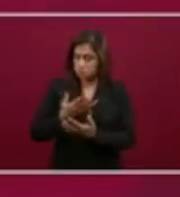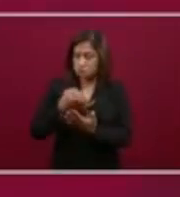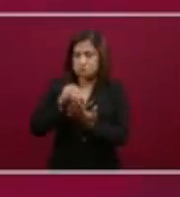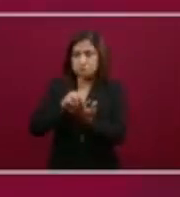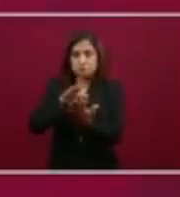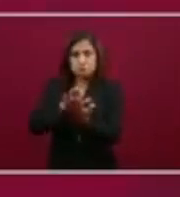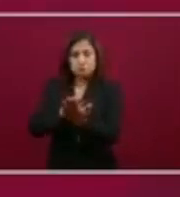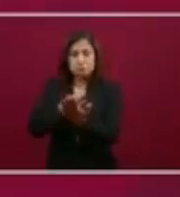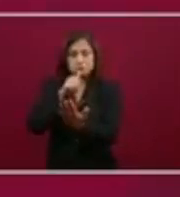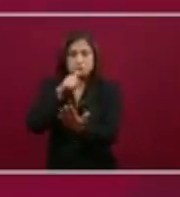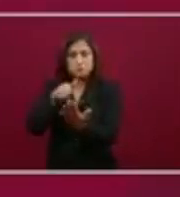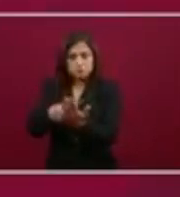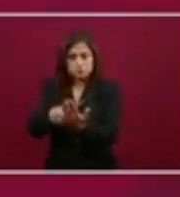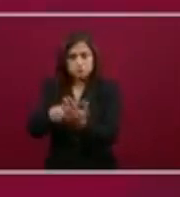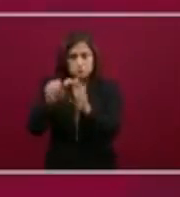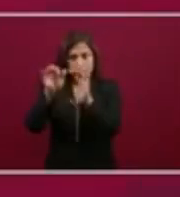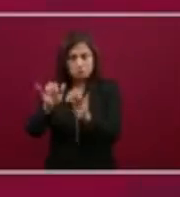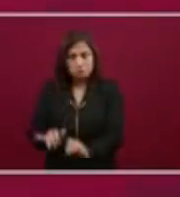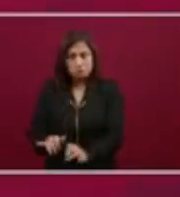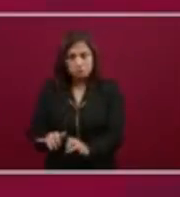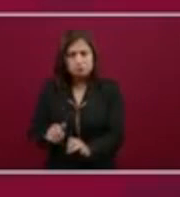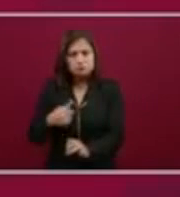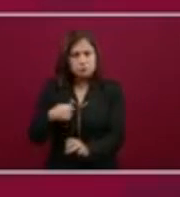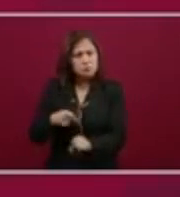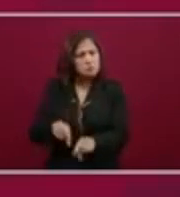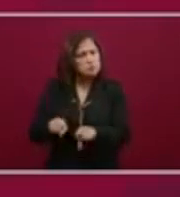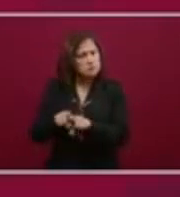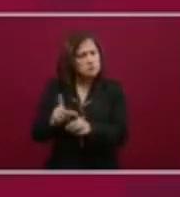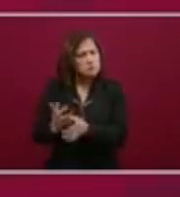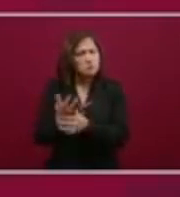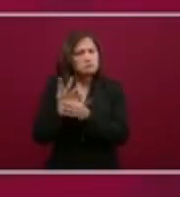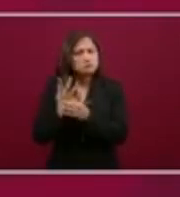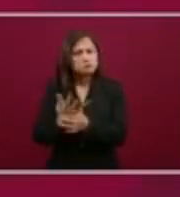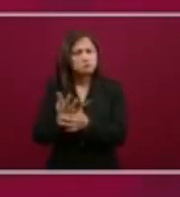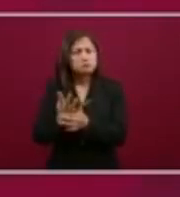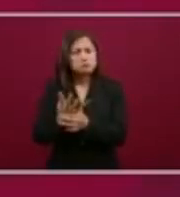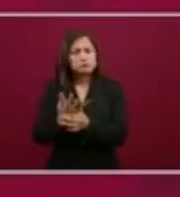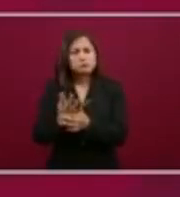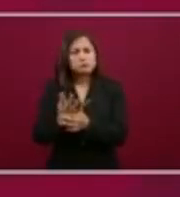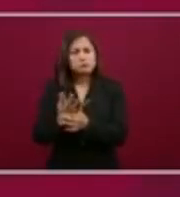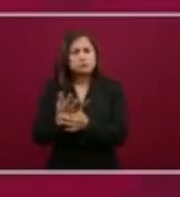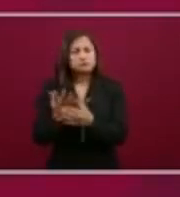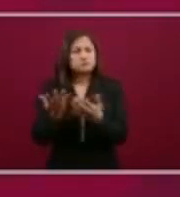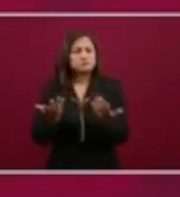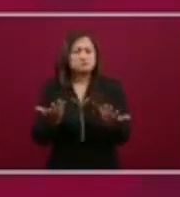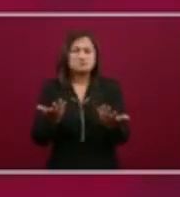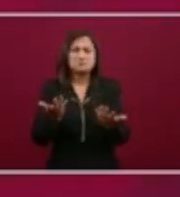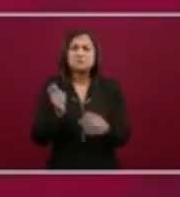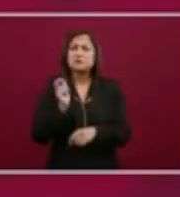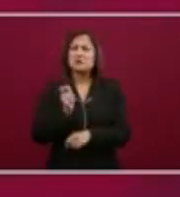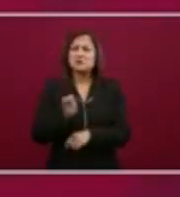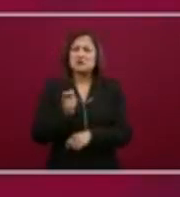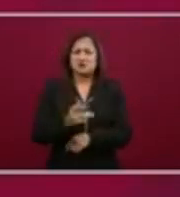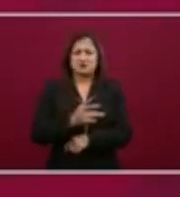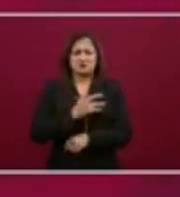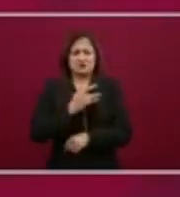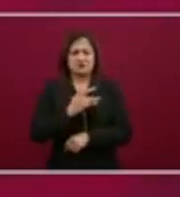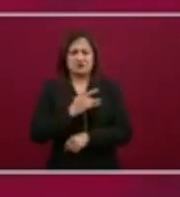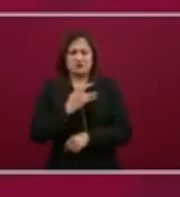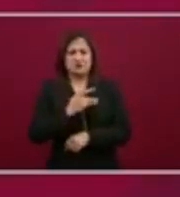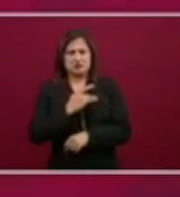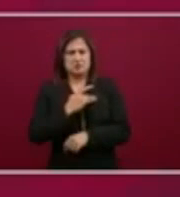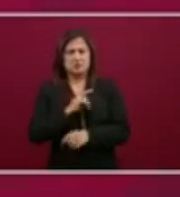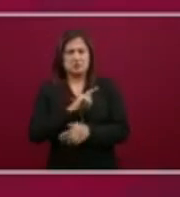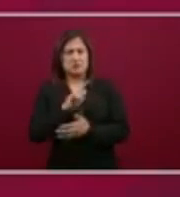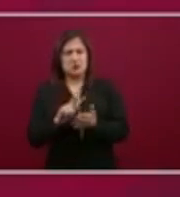la presidencia ha recibido 29 mil 404 cartas dirigidas a andrés manuel lópez obrador de personas de